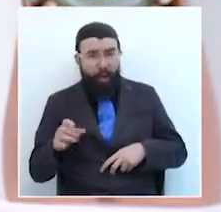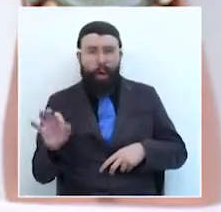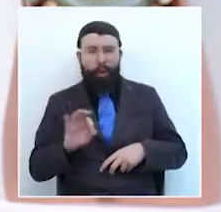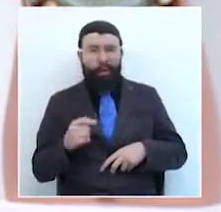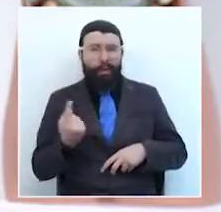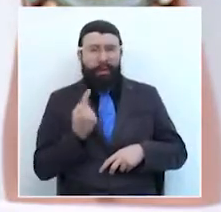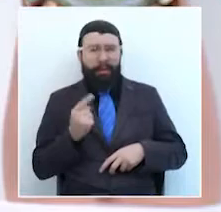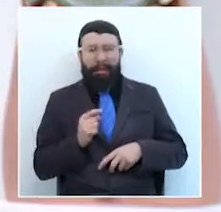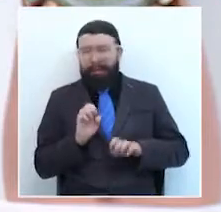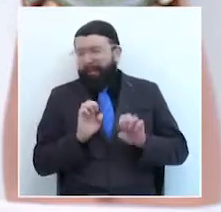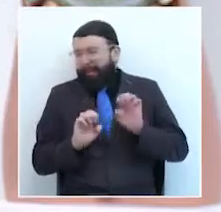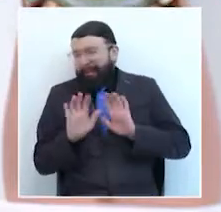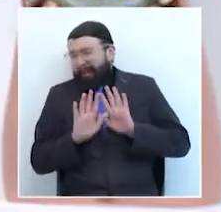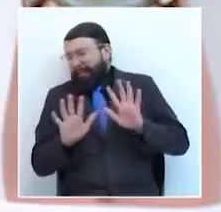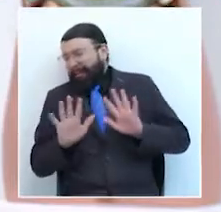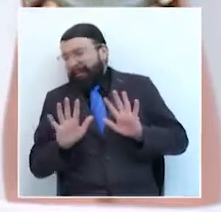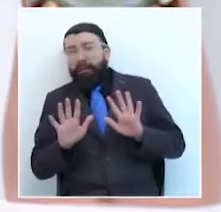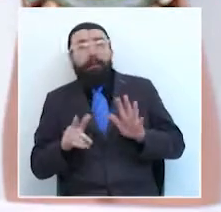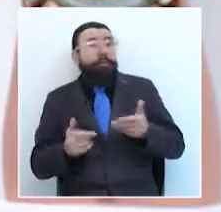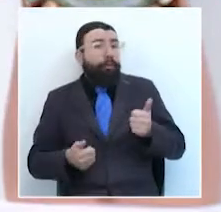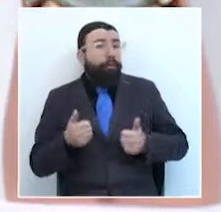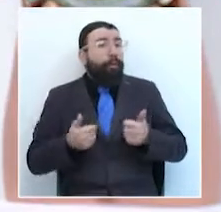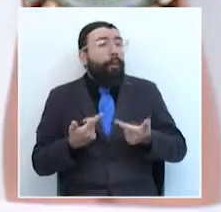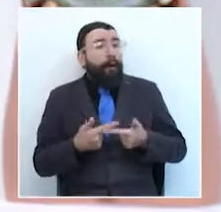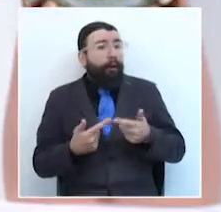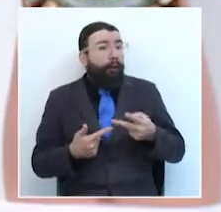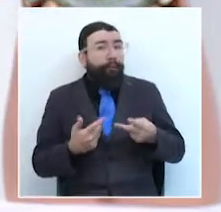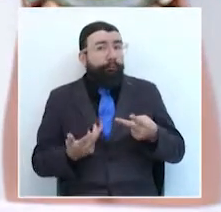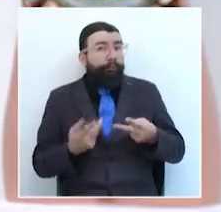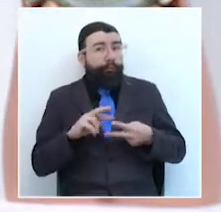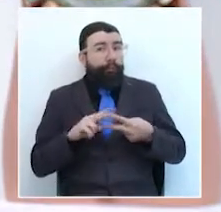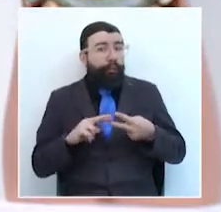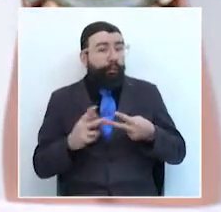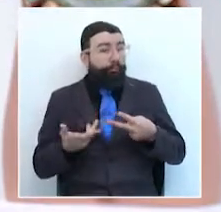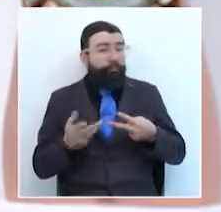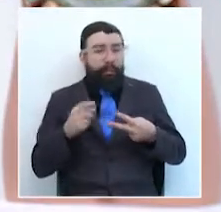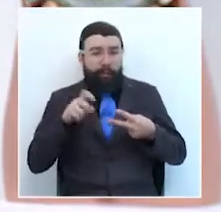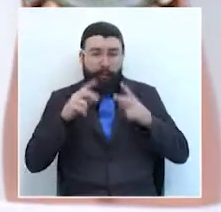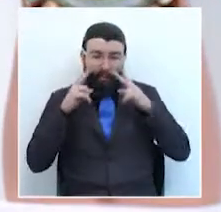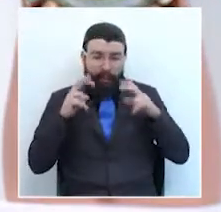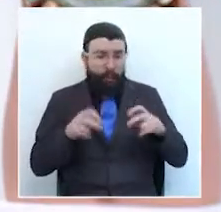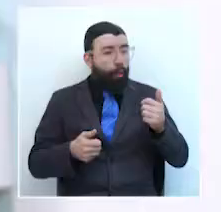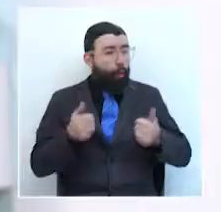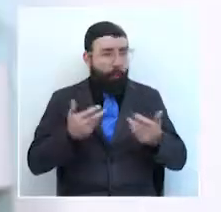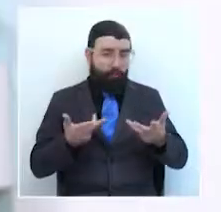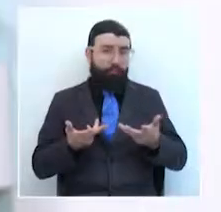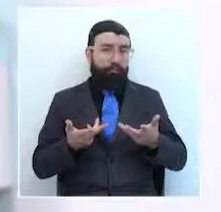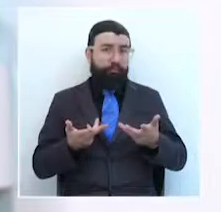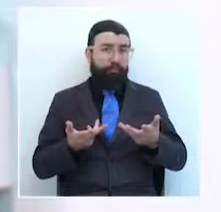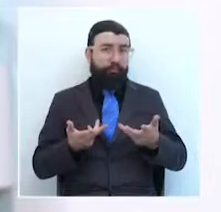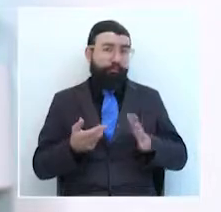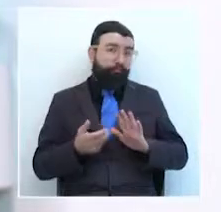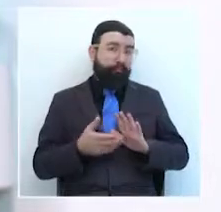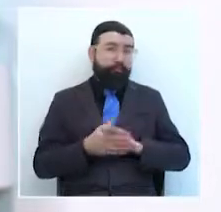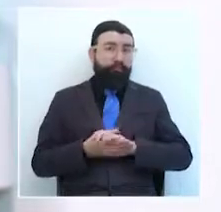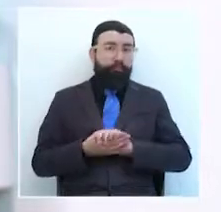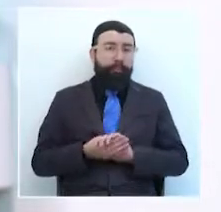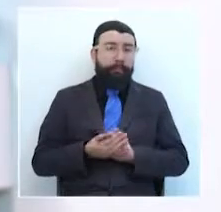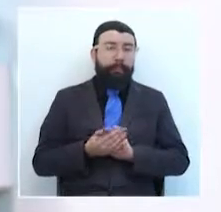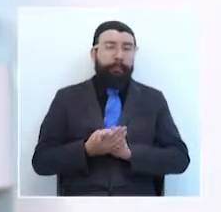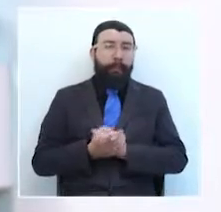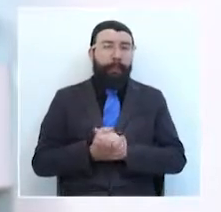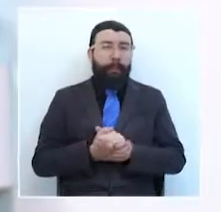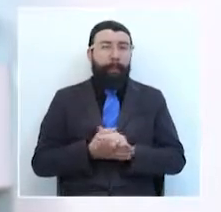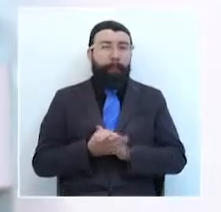asco y porque toca también cómo analizar qué punto exactamente esa